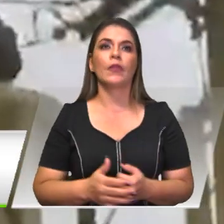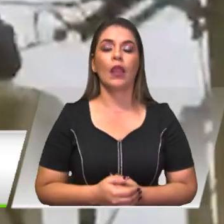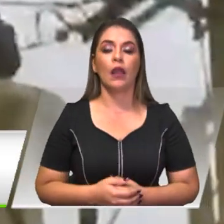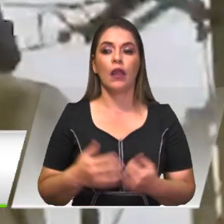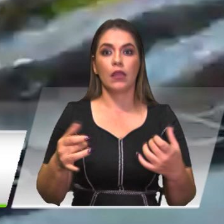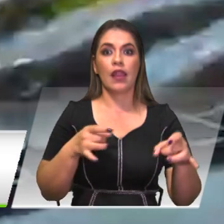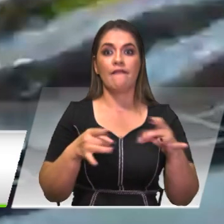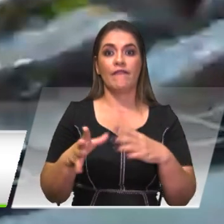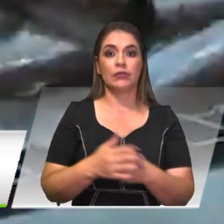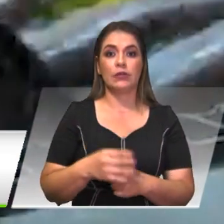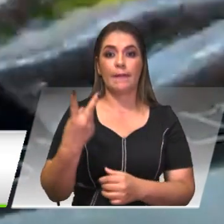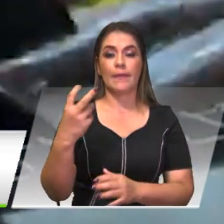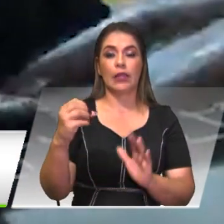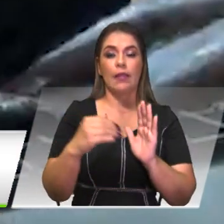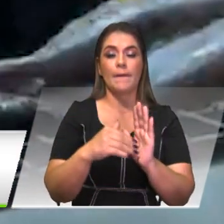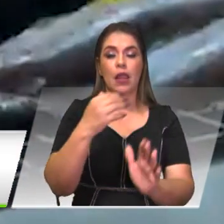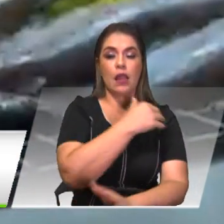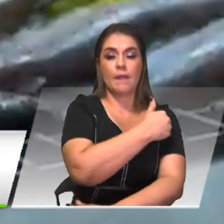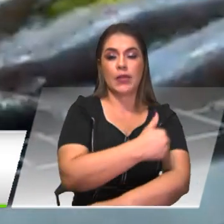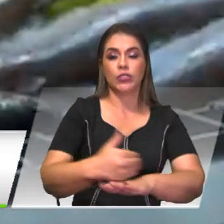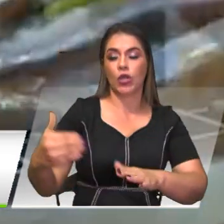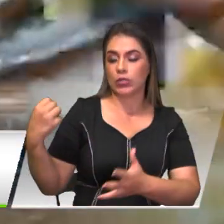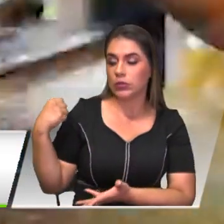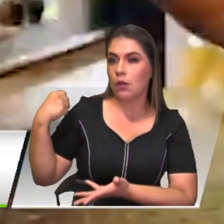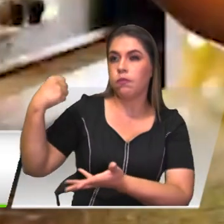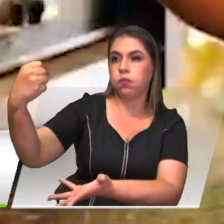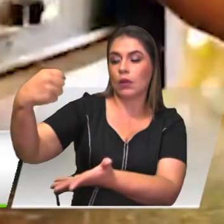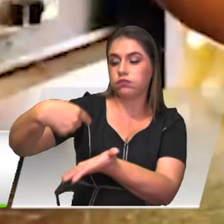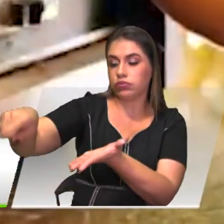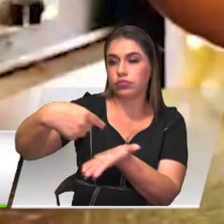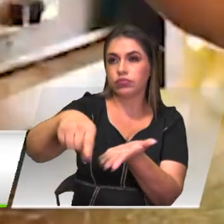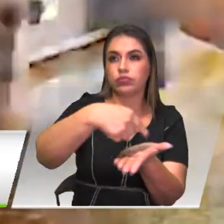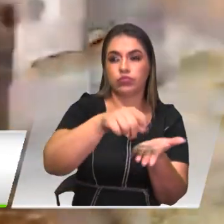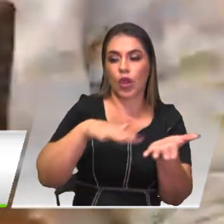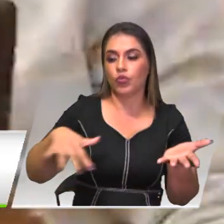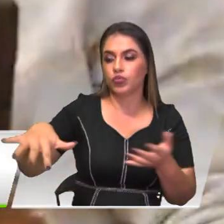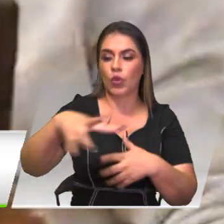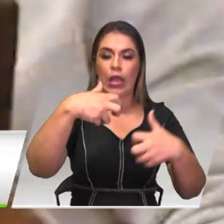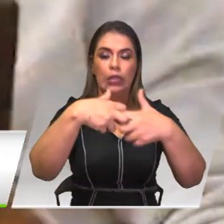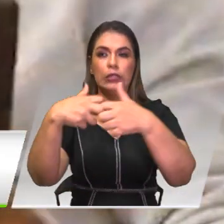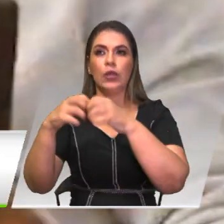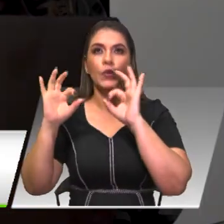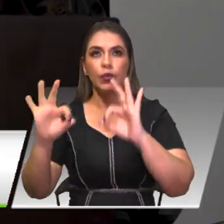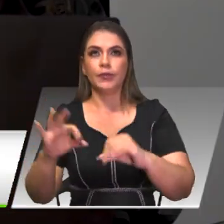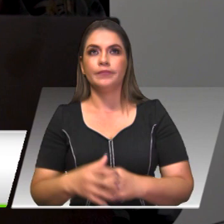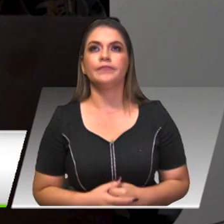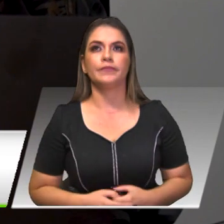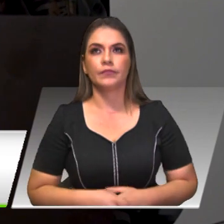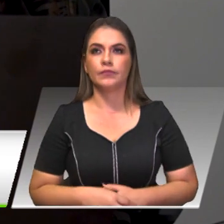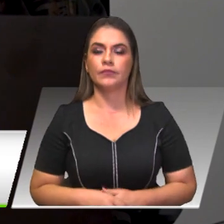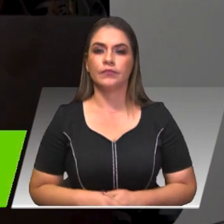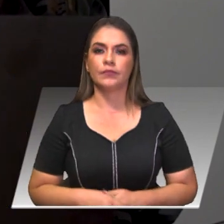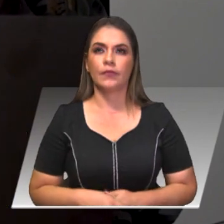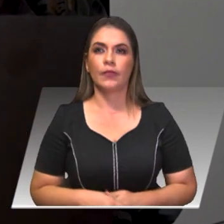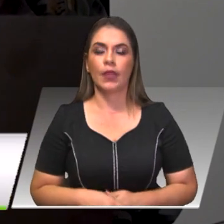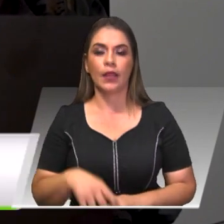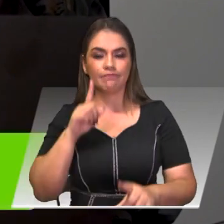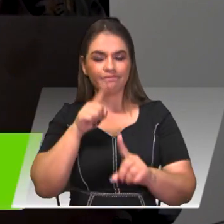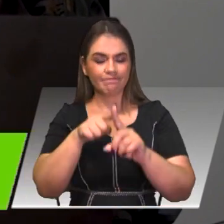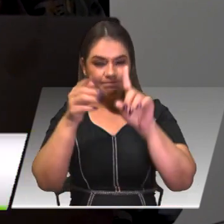más de 20 mil millones de pesos para las diferentes obras enfocadas a la estabilidad del sistema energético hemos logrado